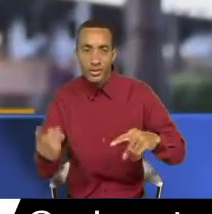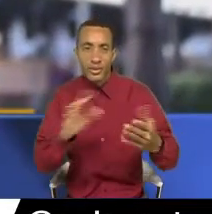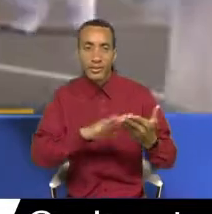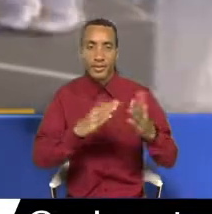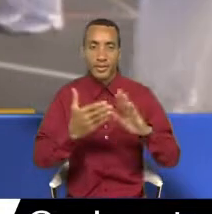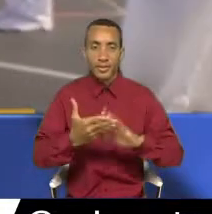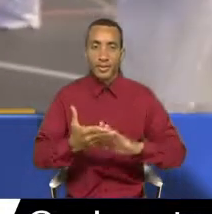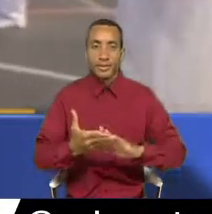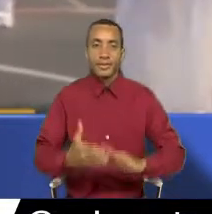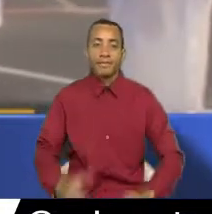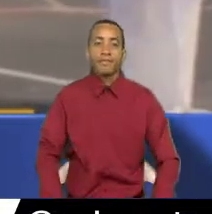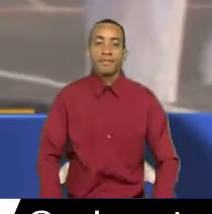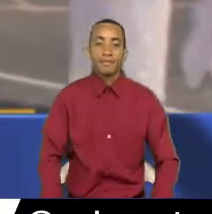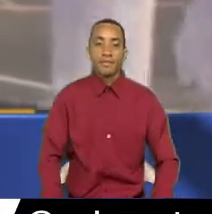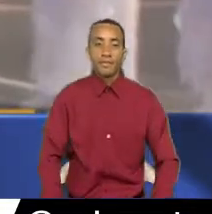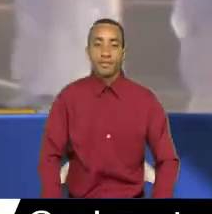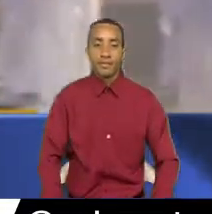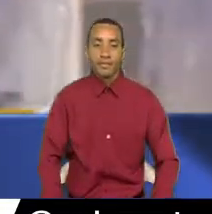volvemos.